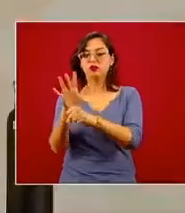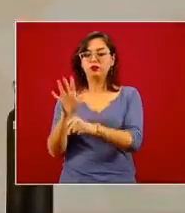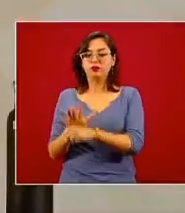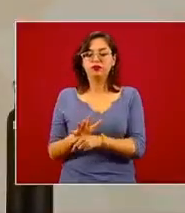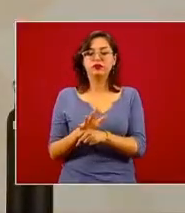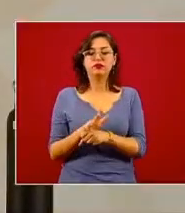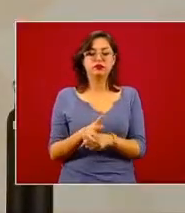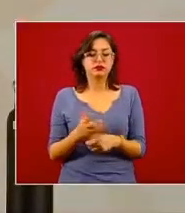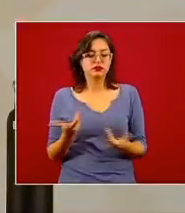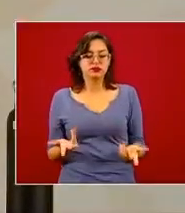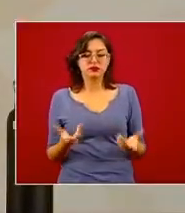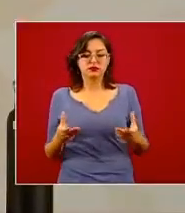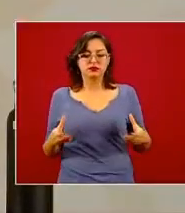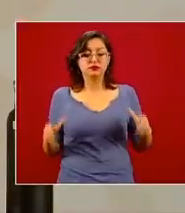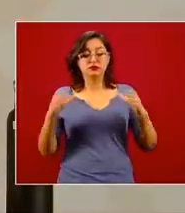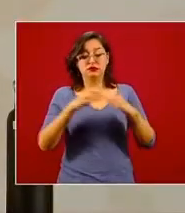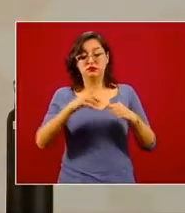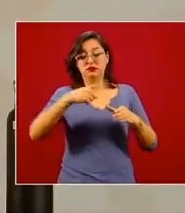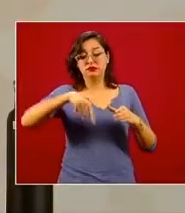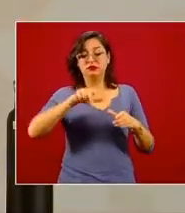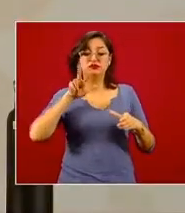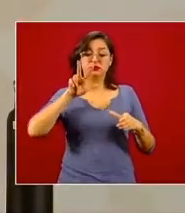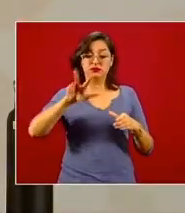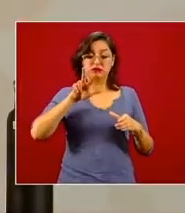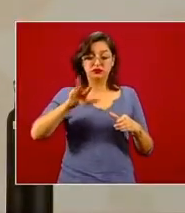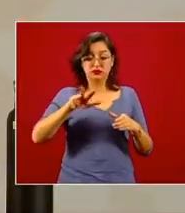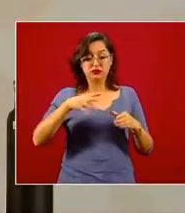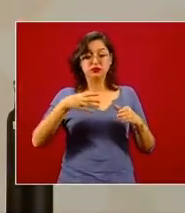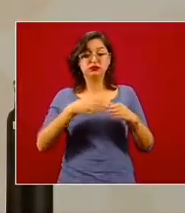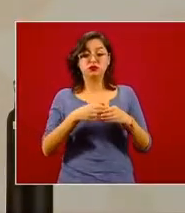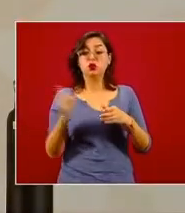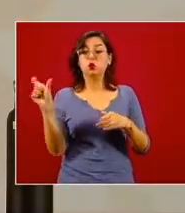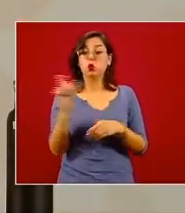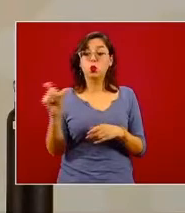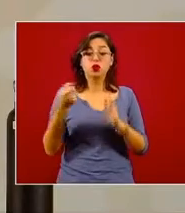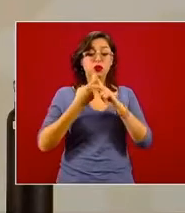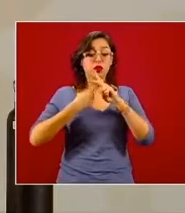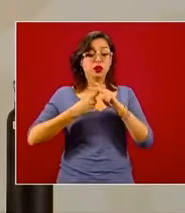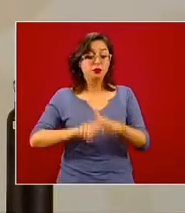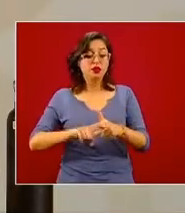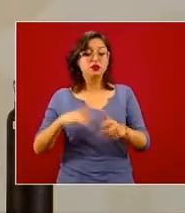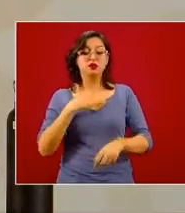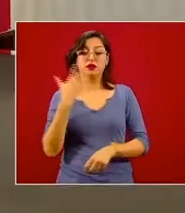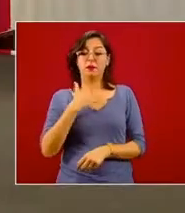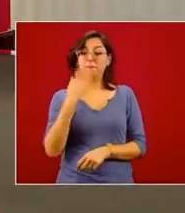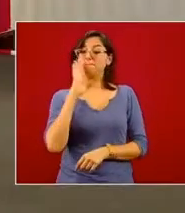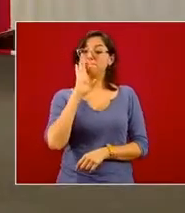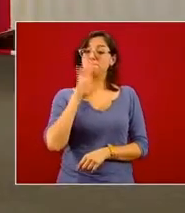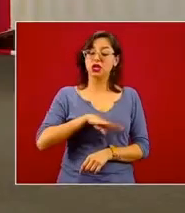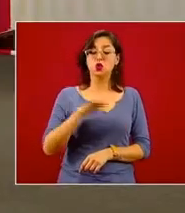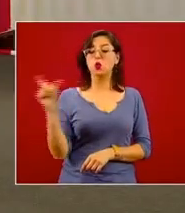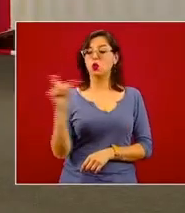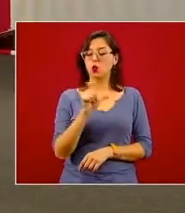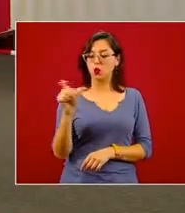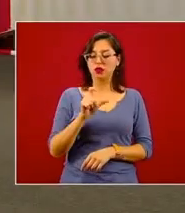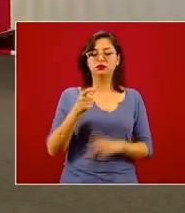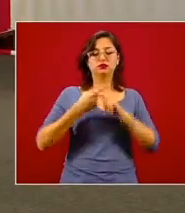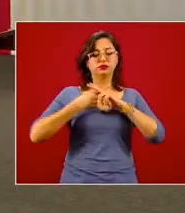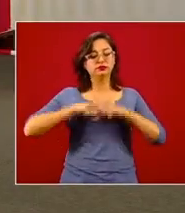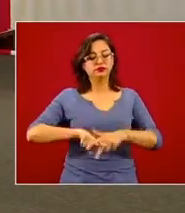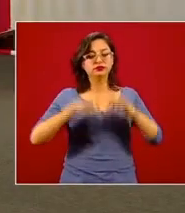cases, and el that estudio was the epidemiológico audit was documenta cuándo verifying presentaron these los specific síntomas y cases. cuándo fueron And